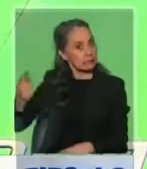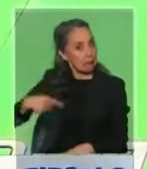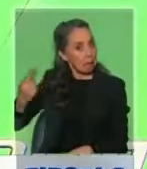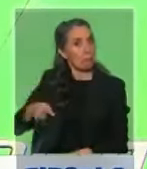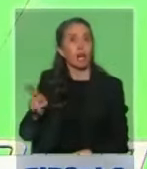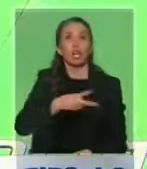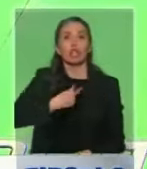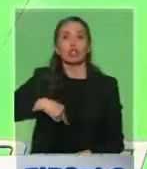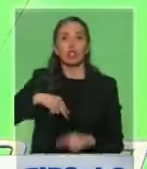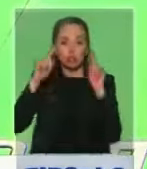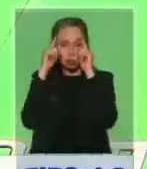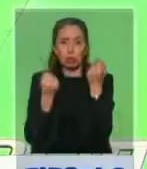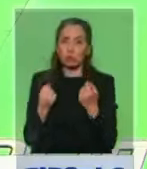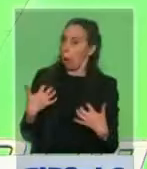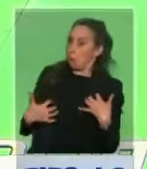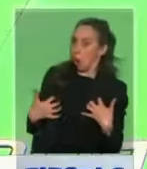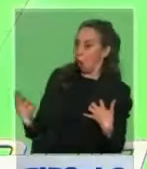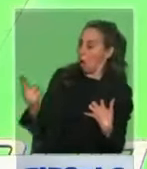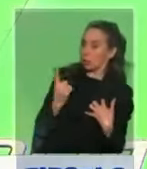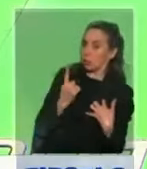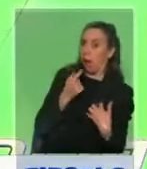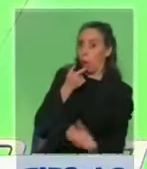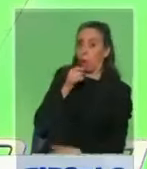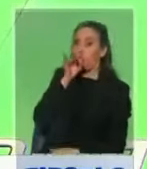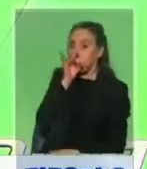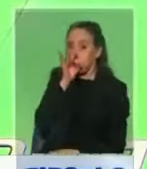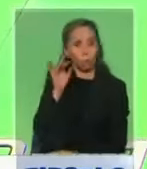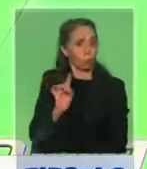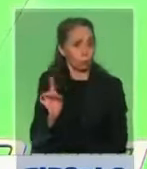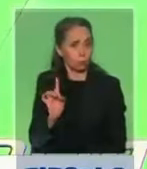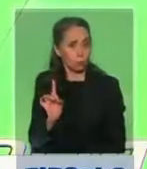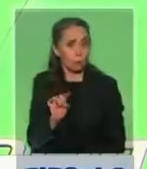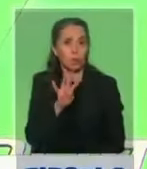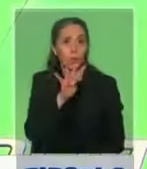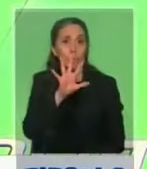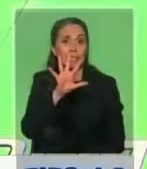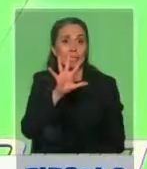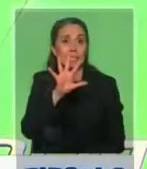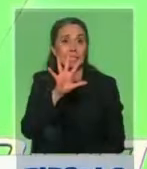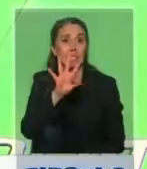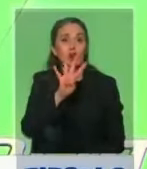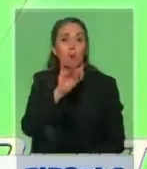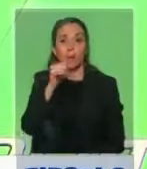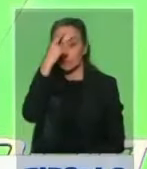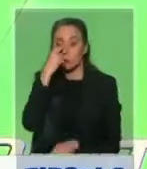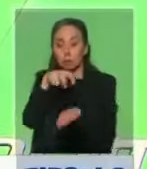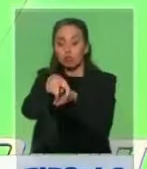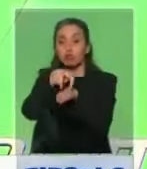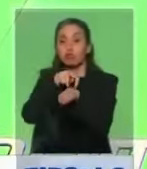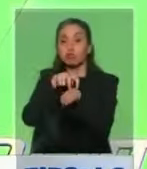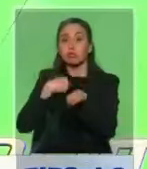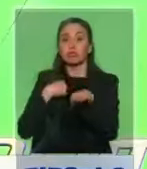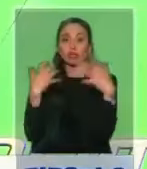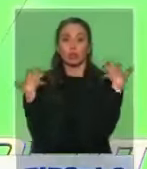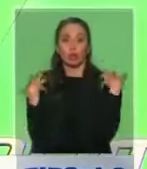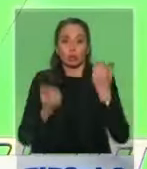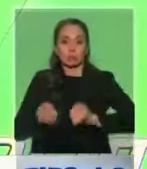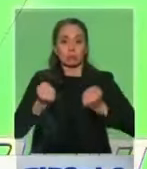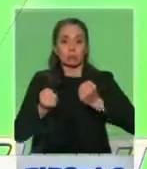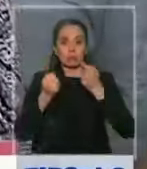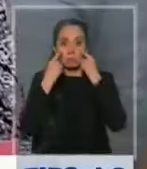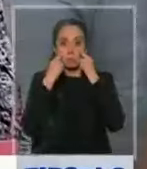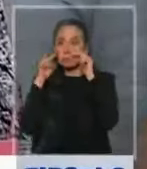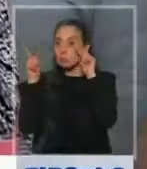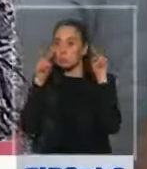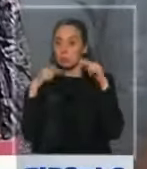no debiéramos molestarlo porque son 45, 46 personas que dependen de la capacidad y las manos de